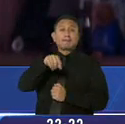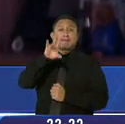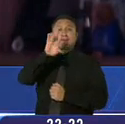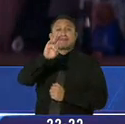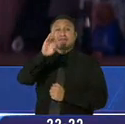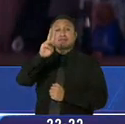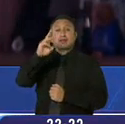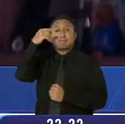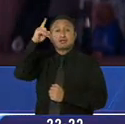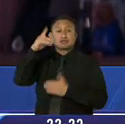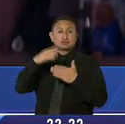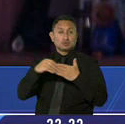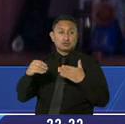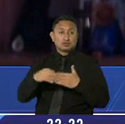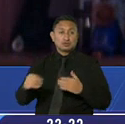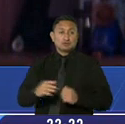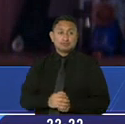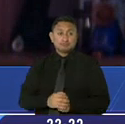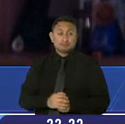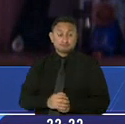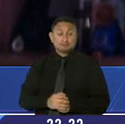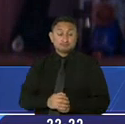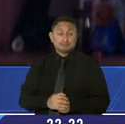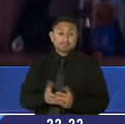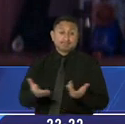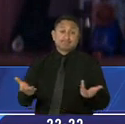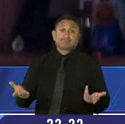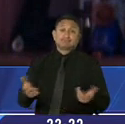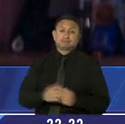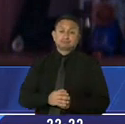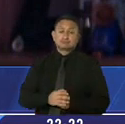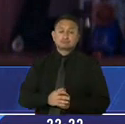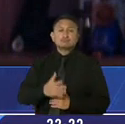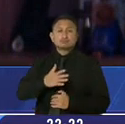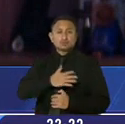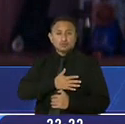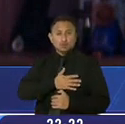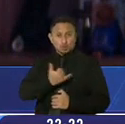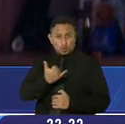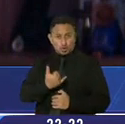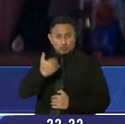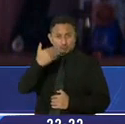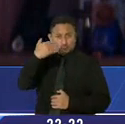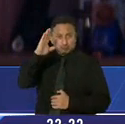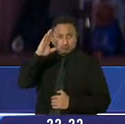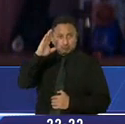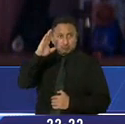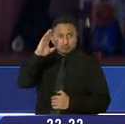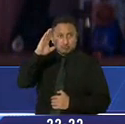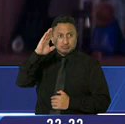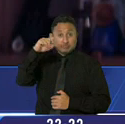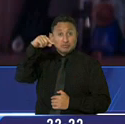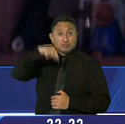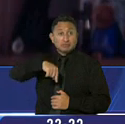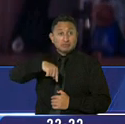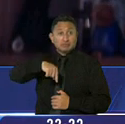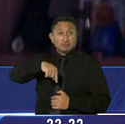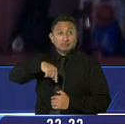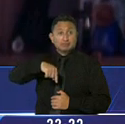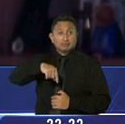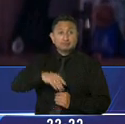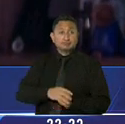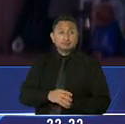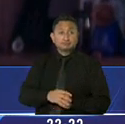dólares. Sí, entonces incluso si nos pondríamos, digamos, en la tarea